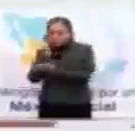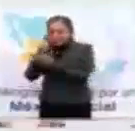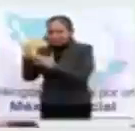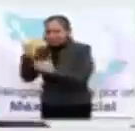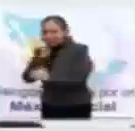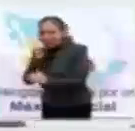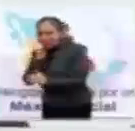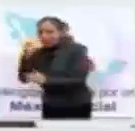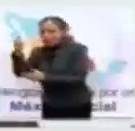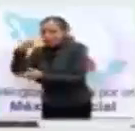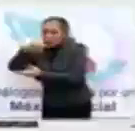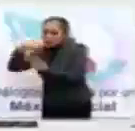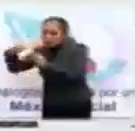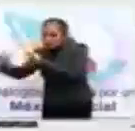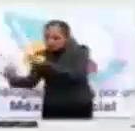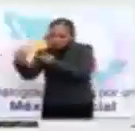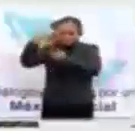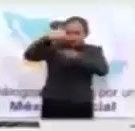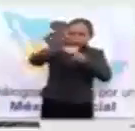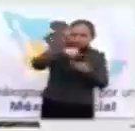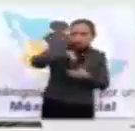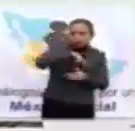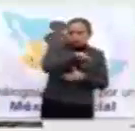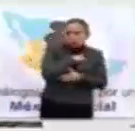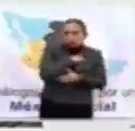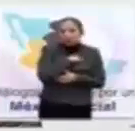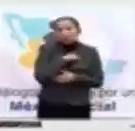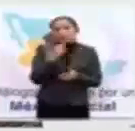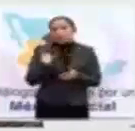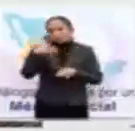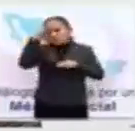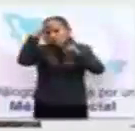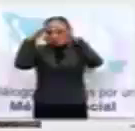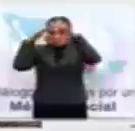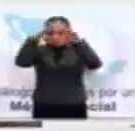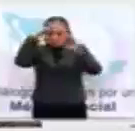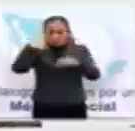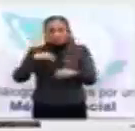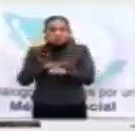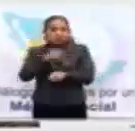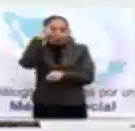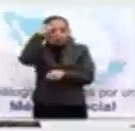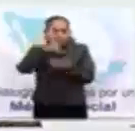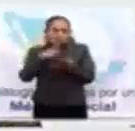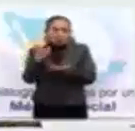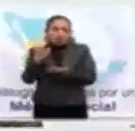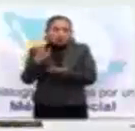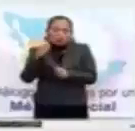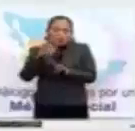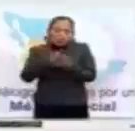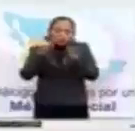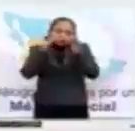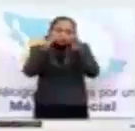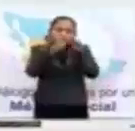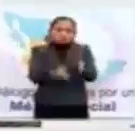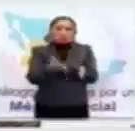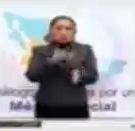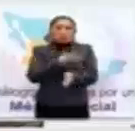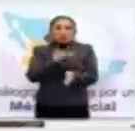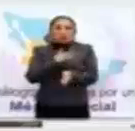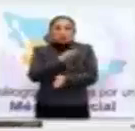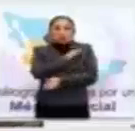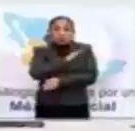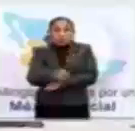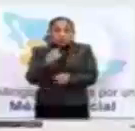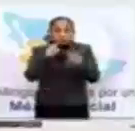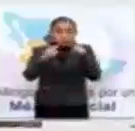nos acompañen a este evento, ¿no?, y podamos seguir reflexionando, porque yo creo que ese es el elemento central. Mientras que tengamos la posibilidad